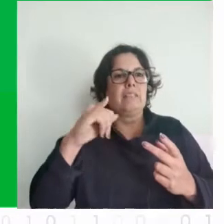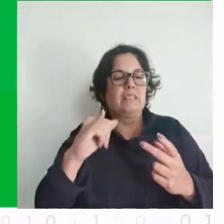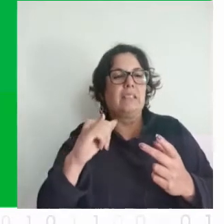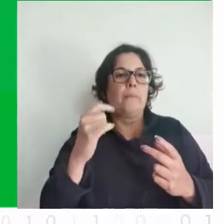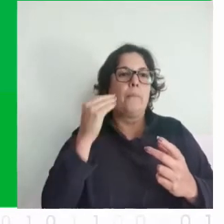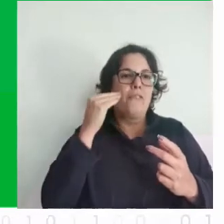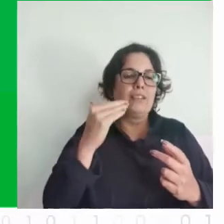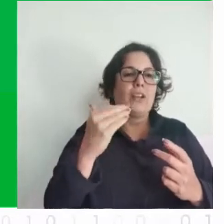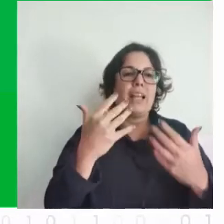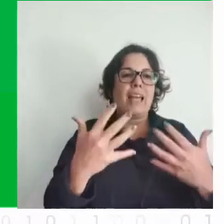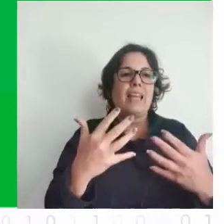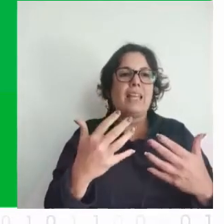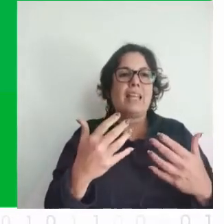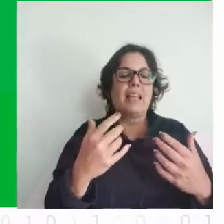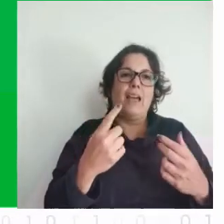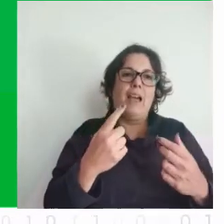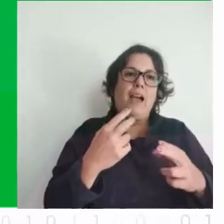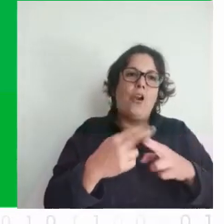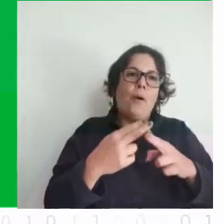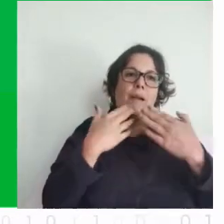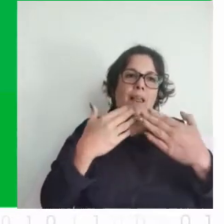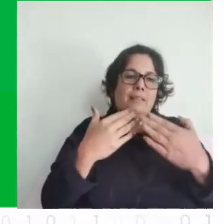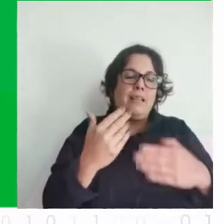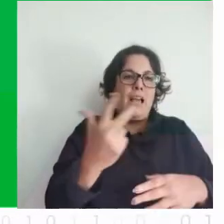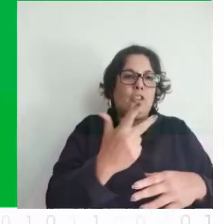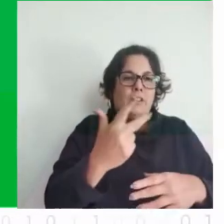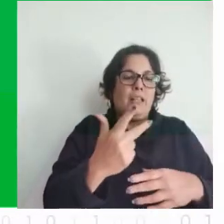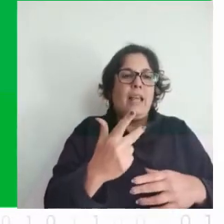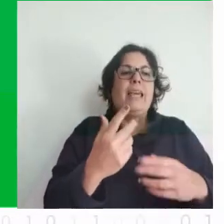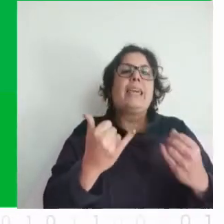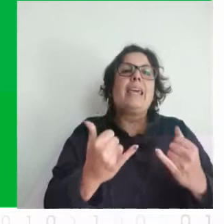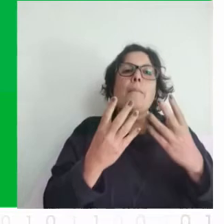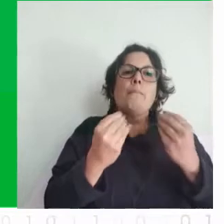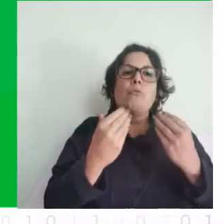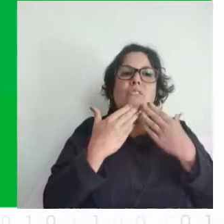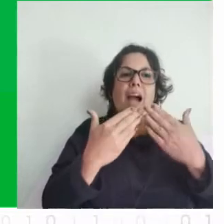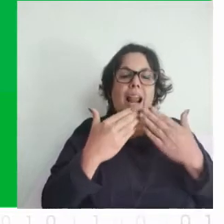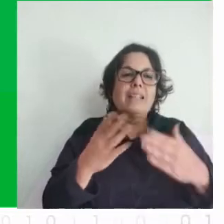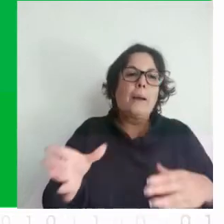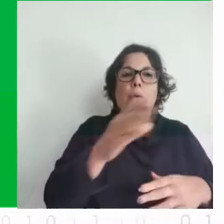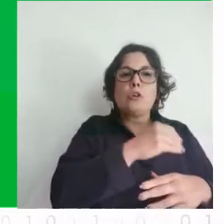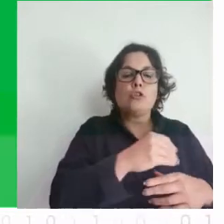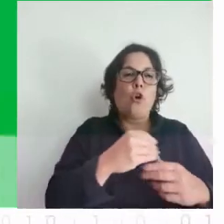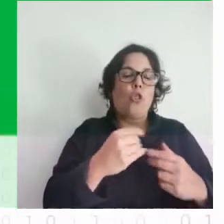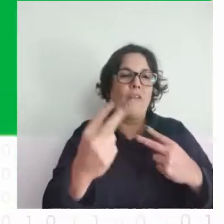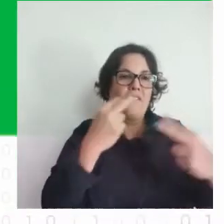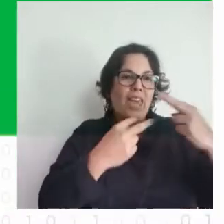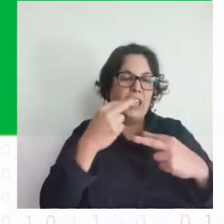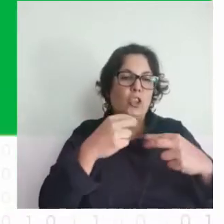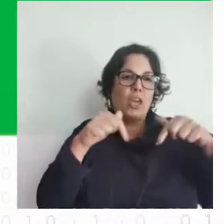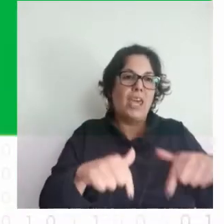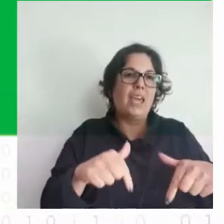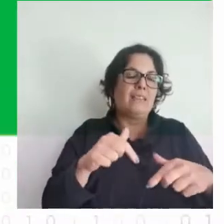quería no dejar de agradecerlos a ellos. Y muchas gracias por todos los que están escuchando este live